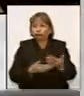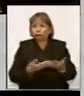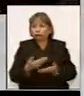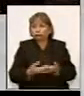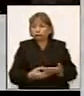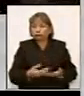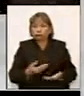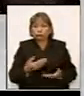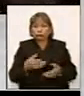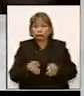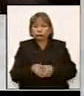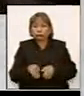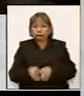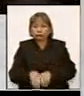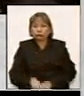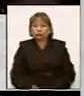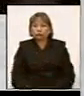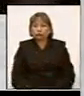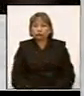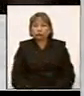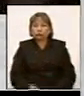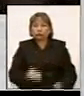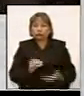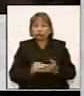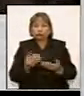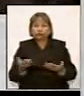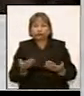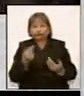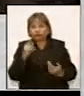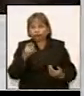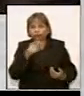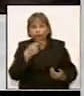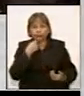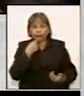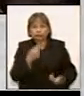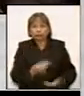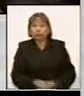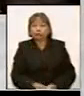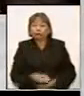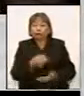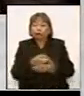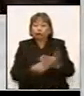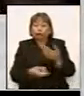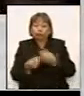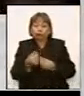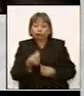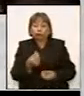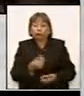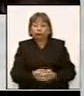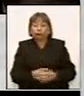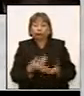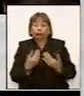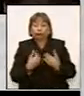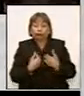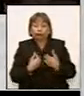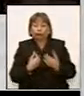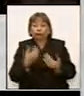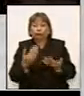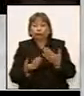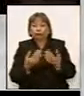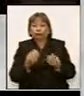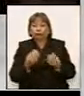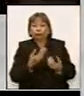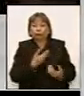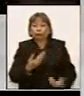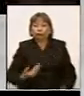podido escuchar también. Y el tema de lo que tú bien decías, ¿no? El presupuesto que tiene muchas veces un